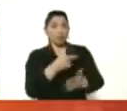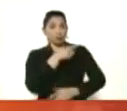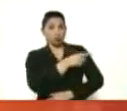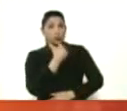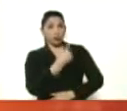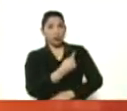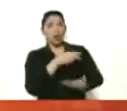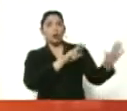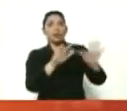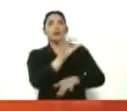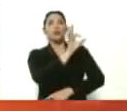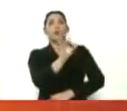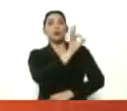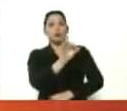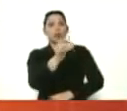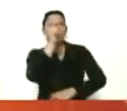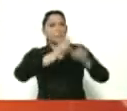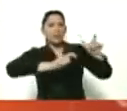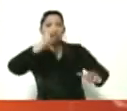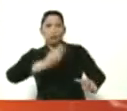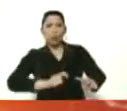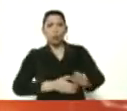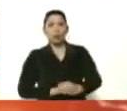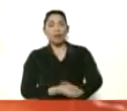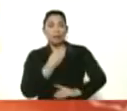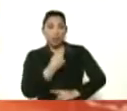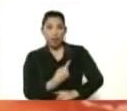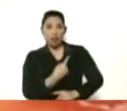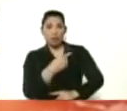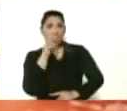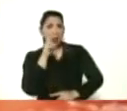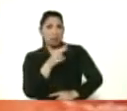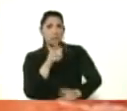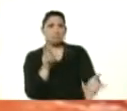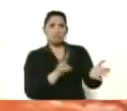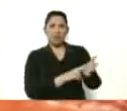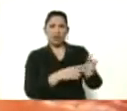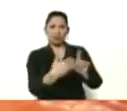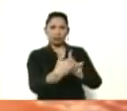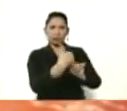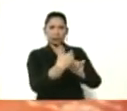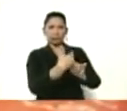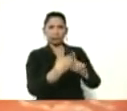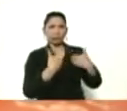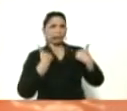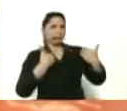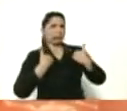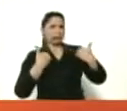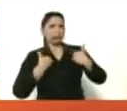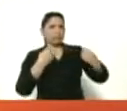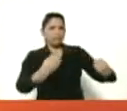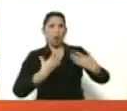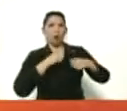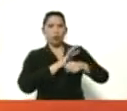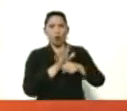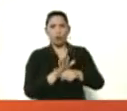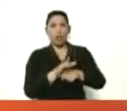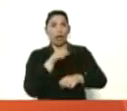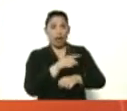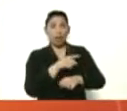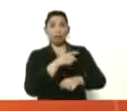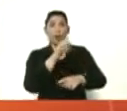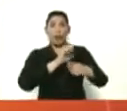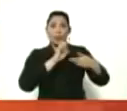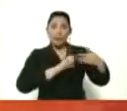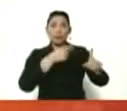el 88% de las personas señalaron que veían una verdadera amenaza en la infección por COVID-19, y eso tiene un elemento positivo, y es